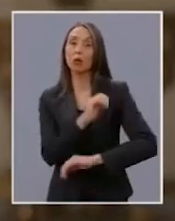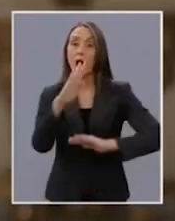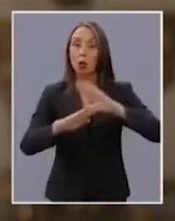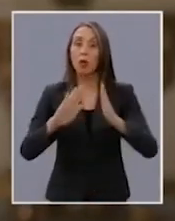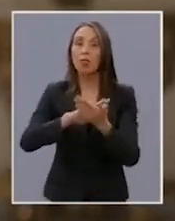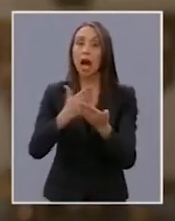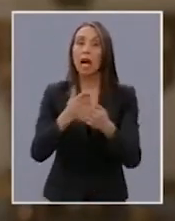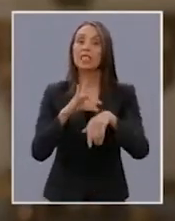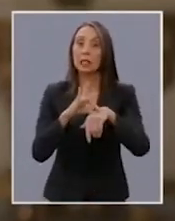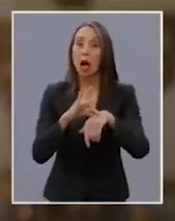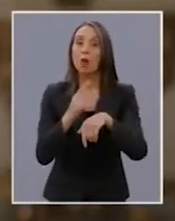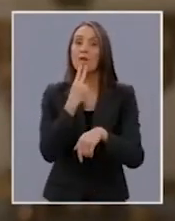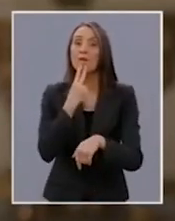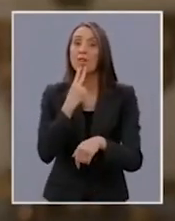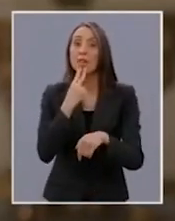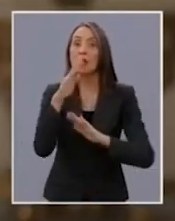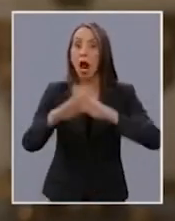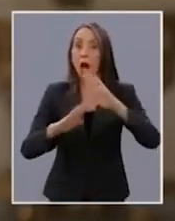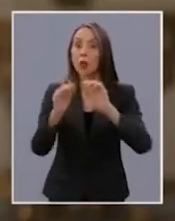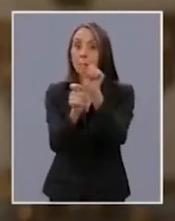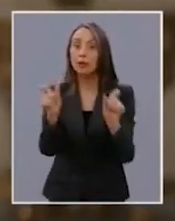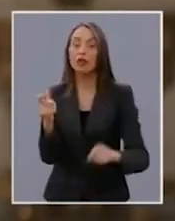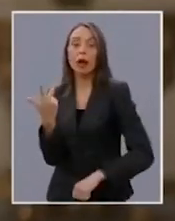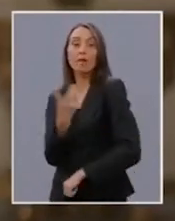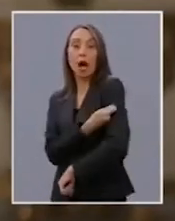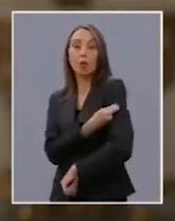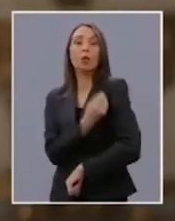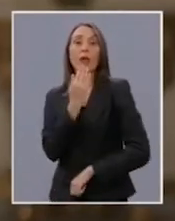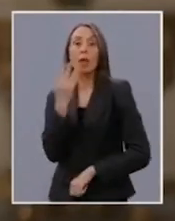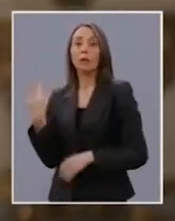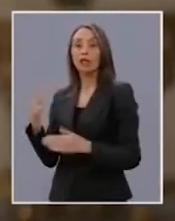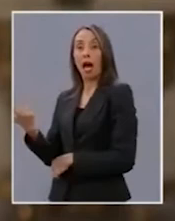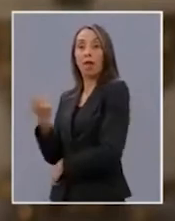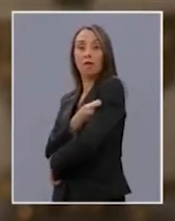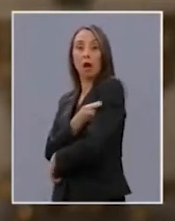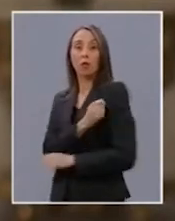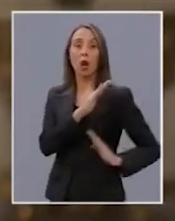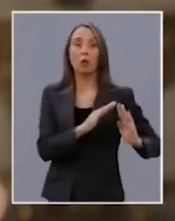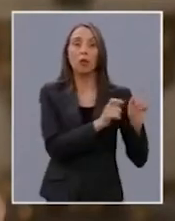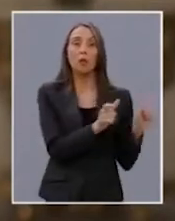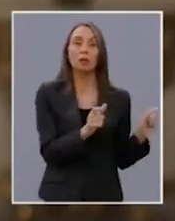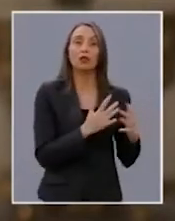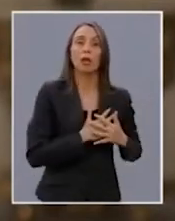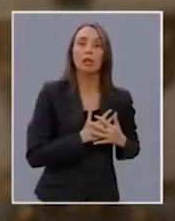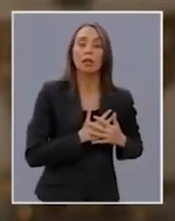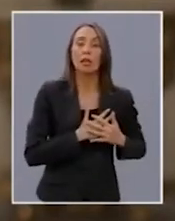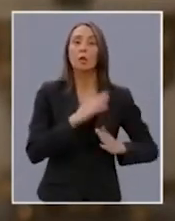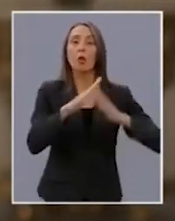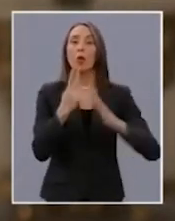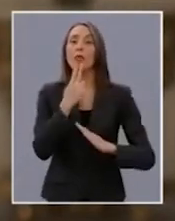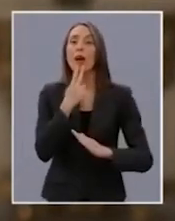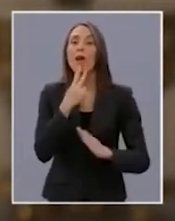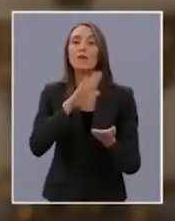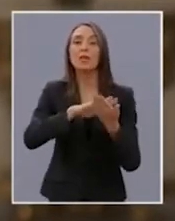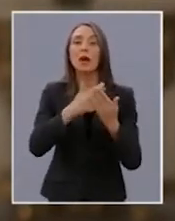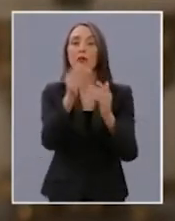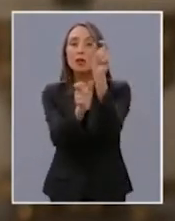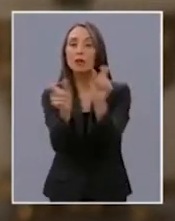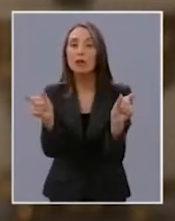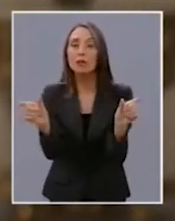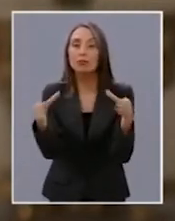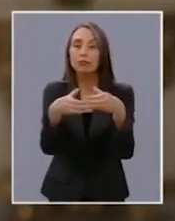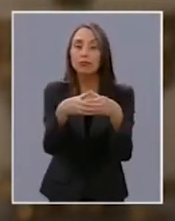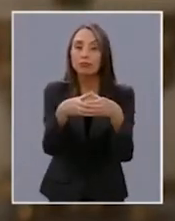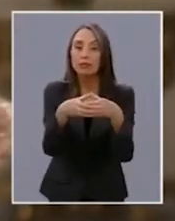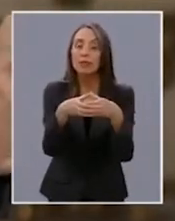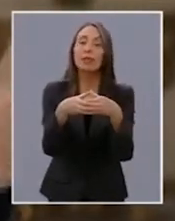protegen la salud y la vida de quienes se vacunan, también protegen la salud y la vida de nuestros seres queridos, de nuestra comunidad, porque evitan o